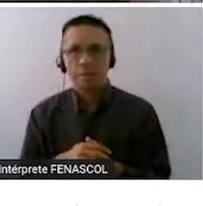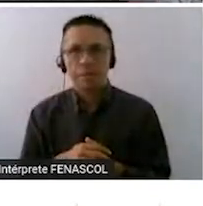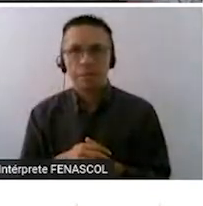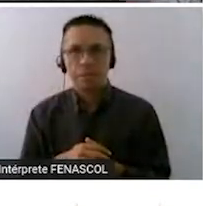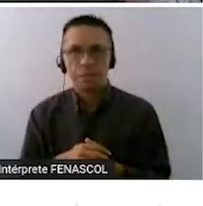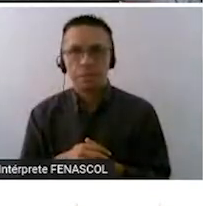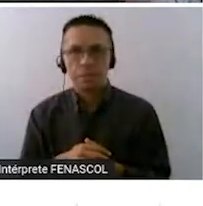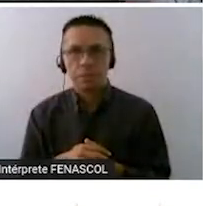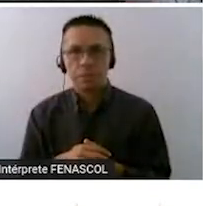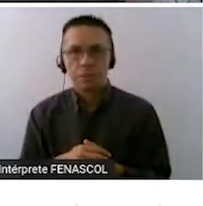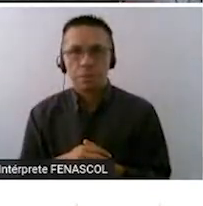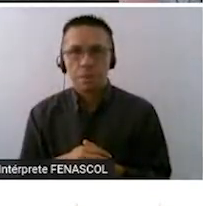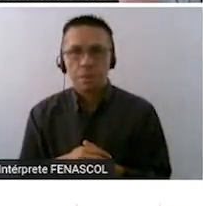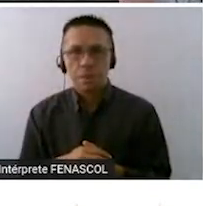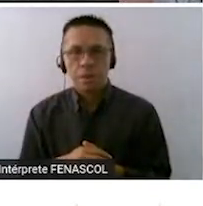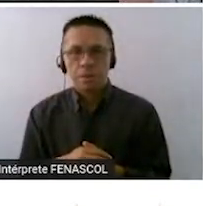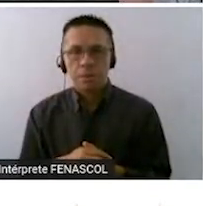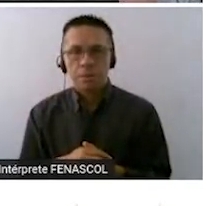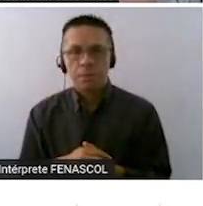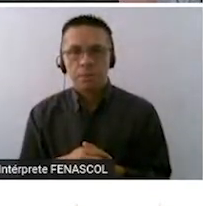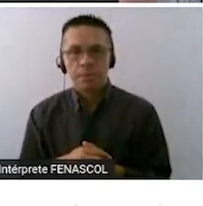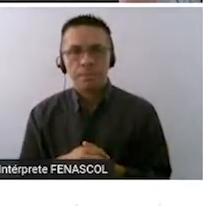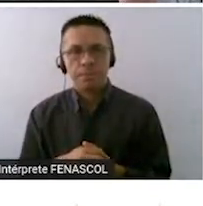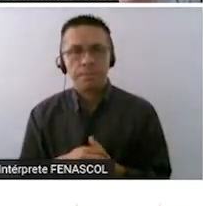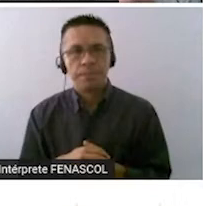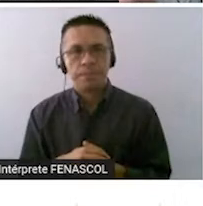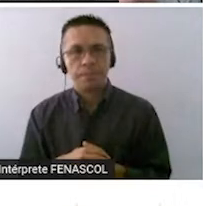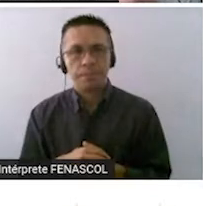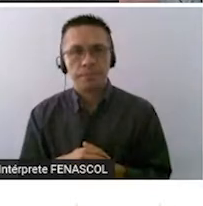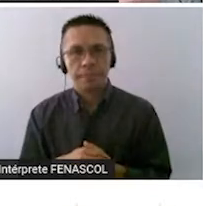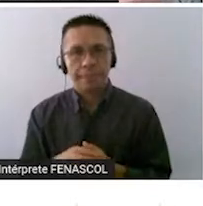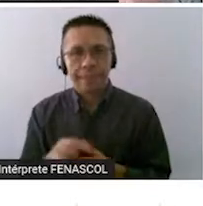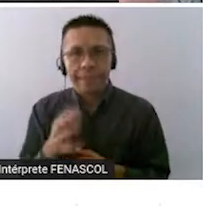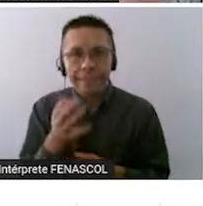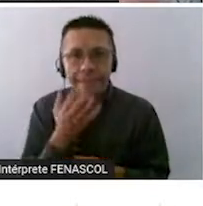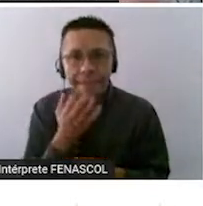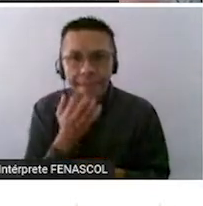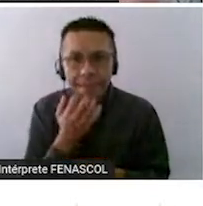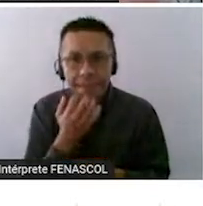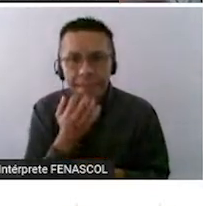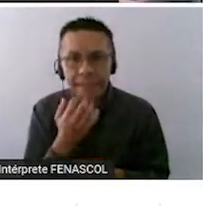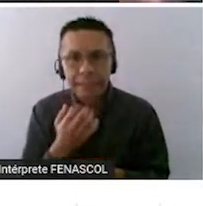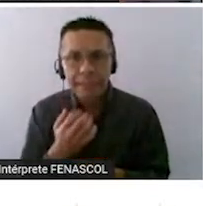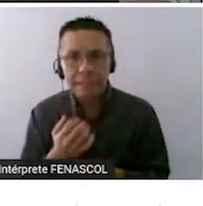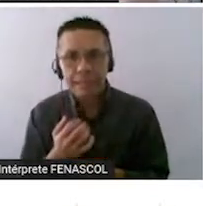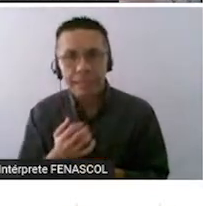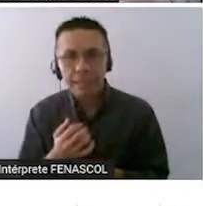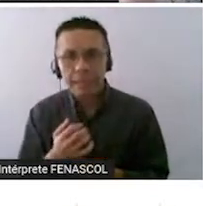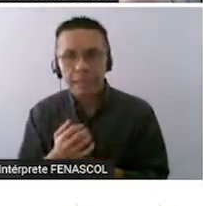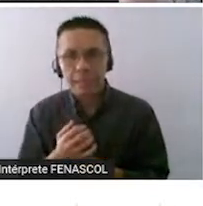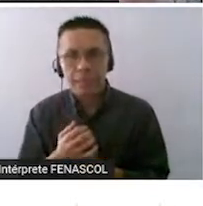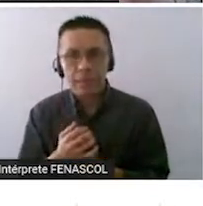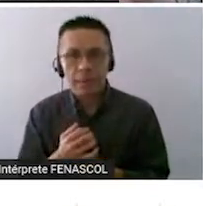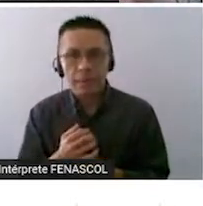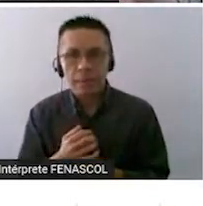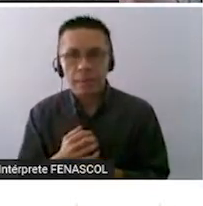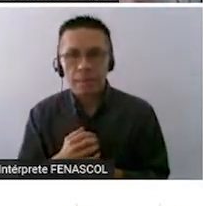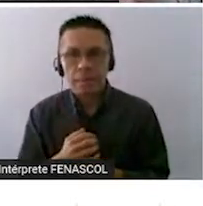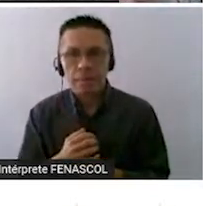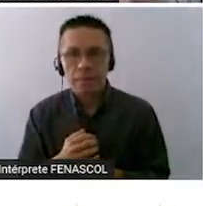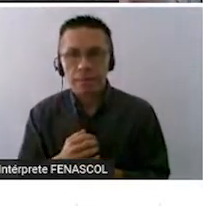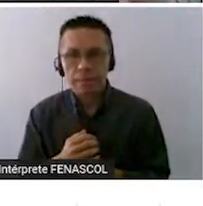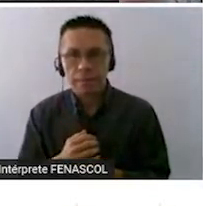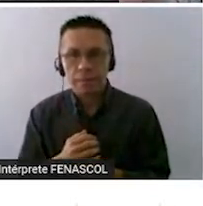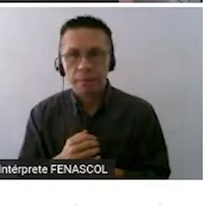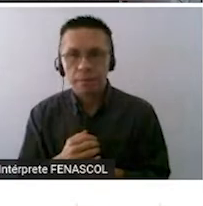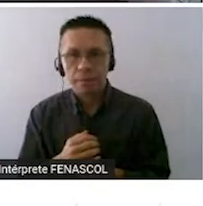como tal no tuviera estas posibilidades de generar datos electrónicos, porque es una máquina muy antigua o porque